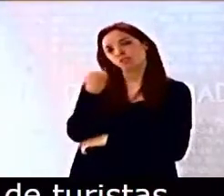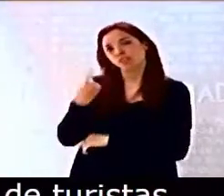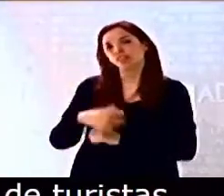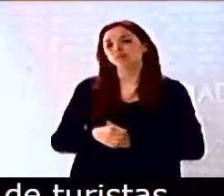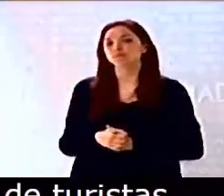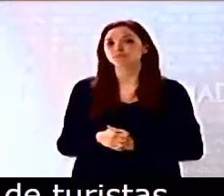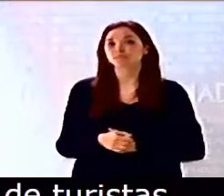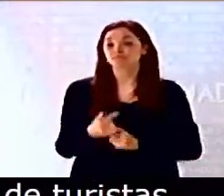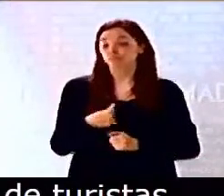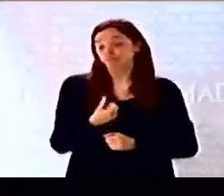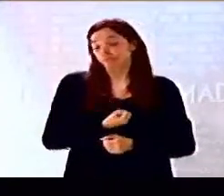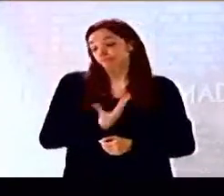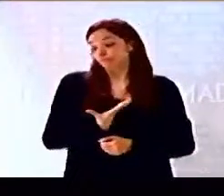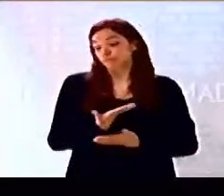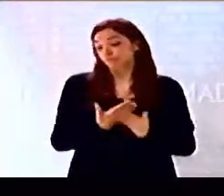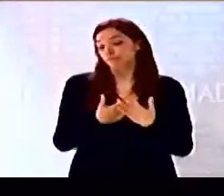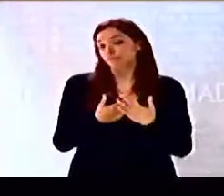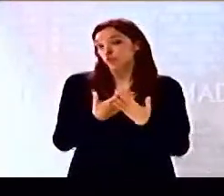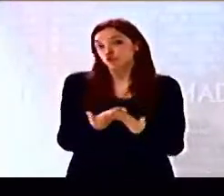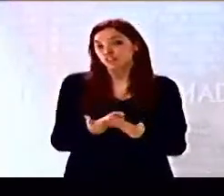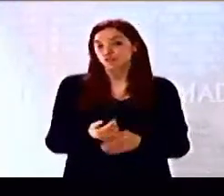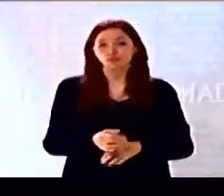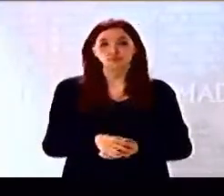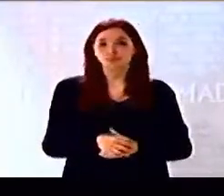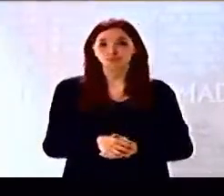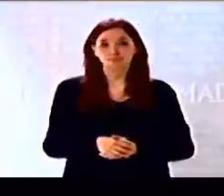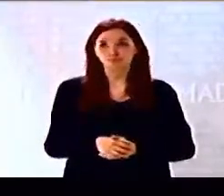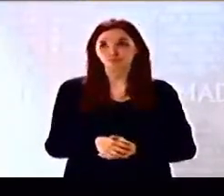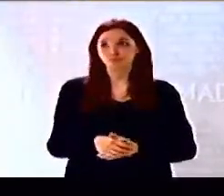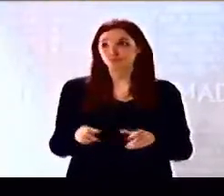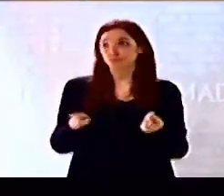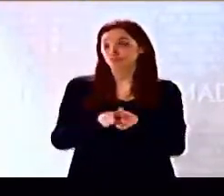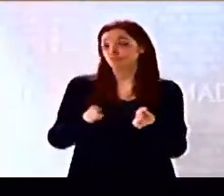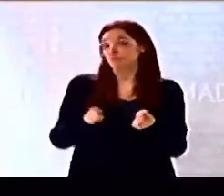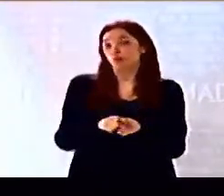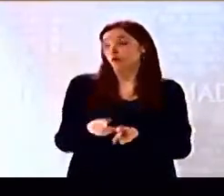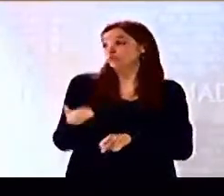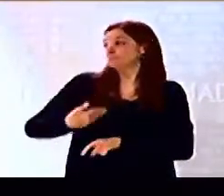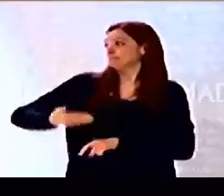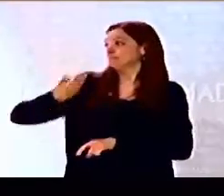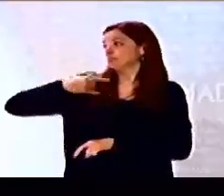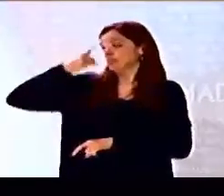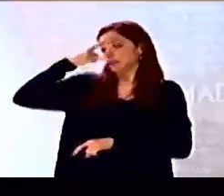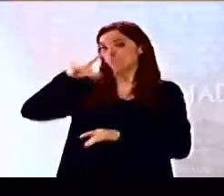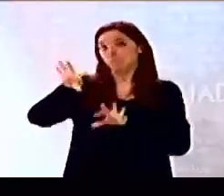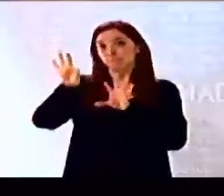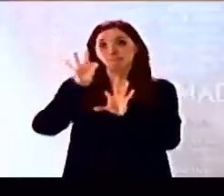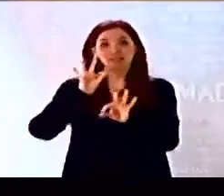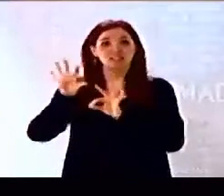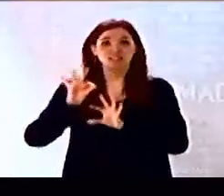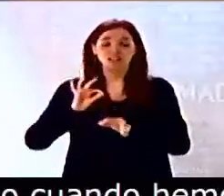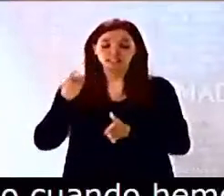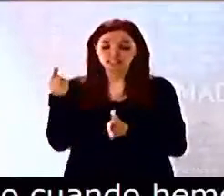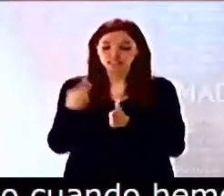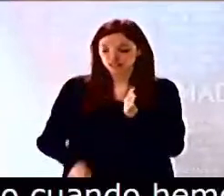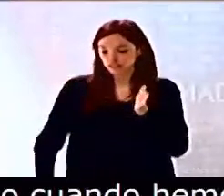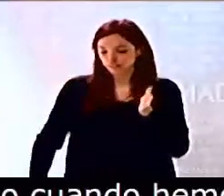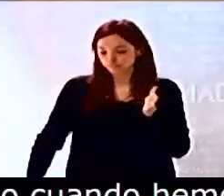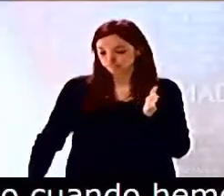Que lo siento en el alma. Como otras veces he dicho, cuando hemos tenido que tomar medidas